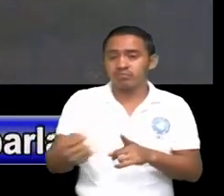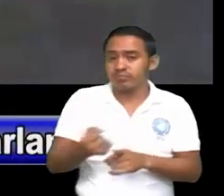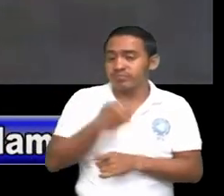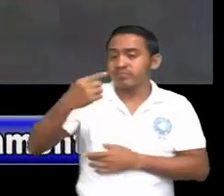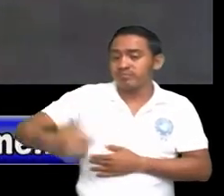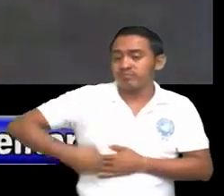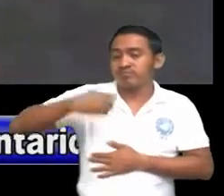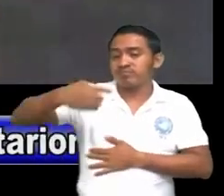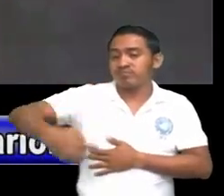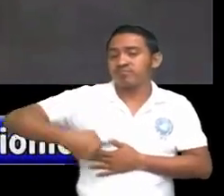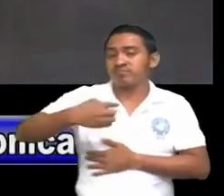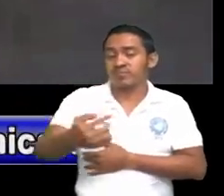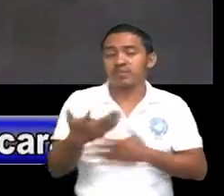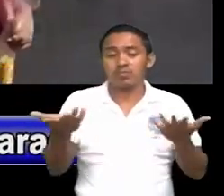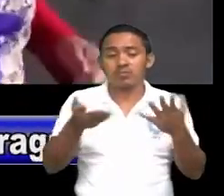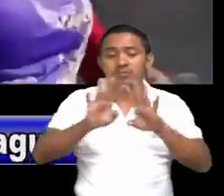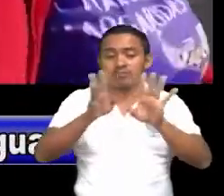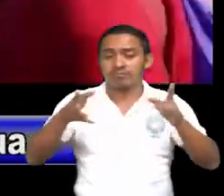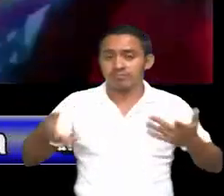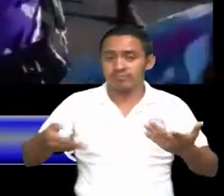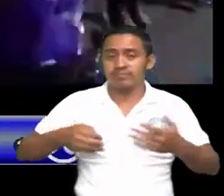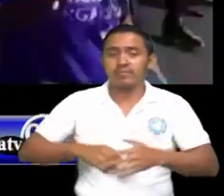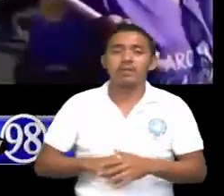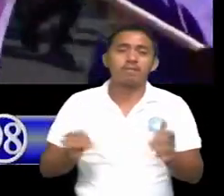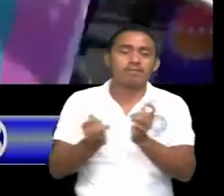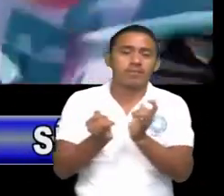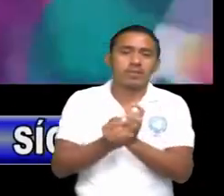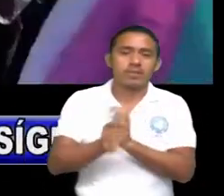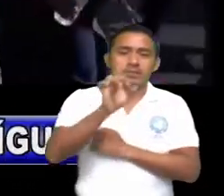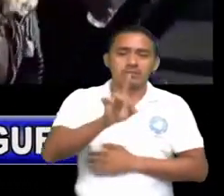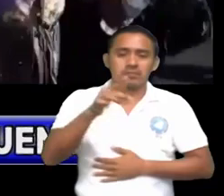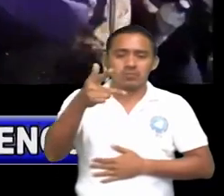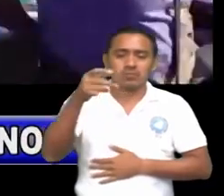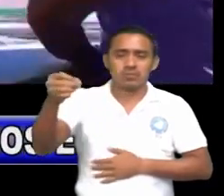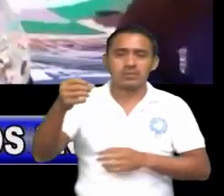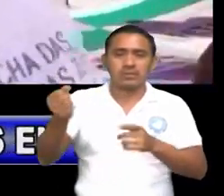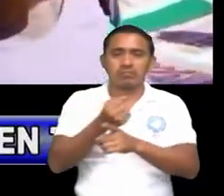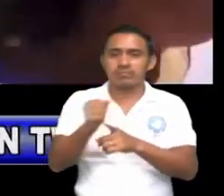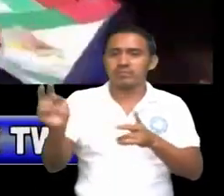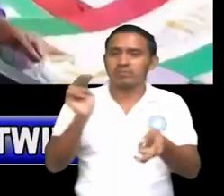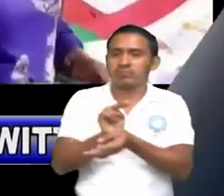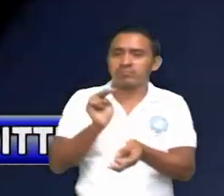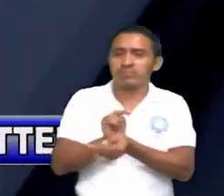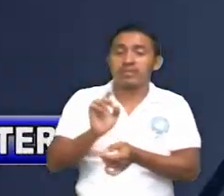doméstica o familiar hacia las mujeres, así como 180 violaciones por día.